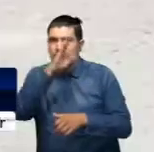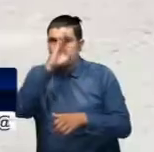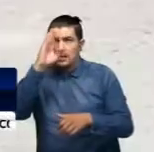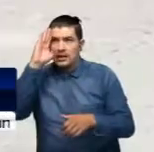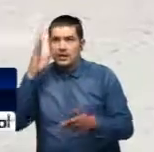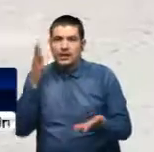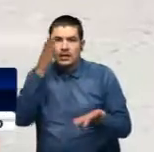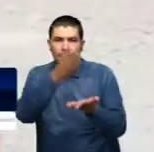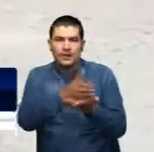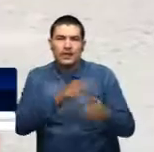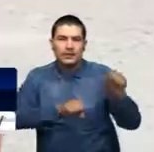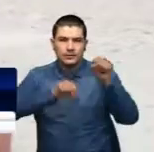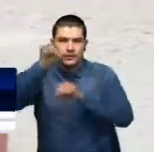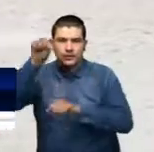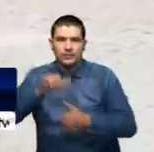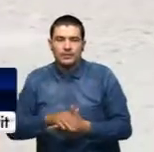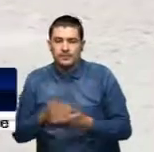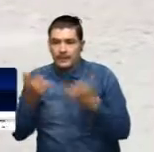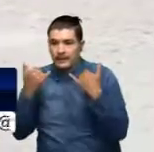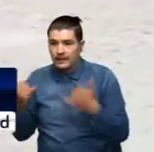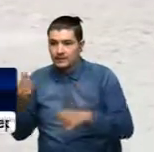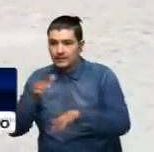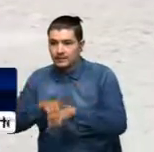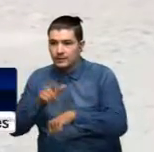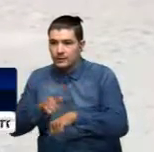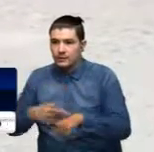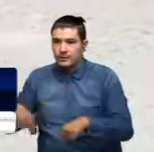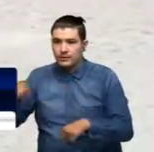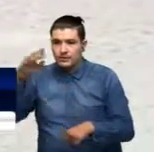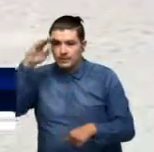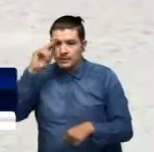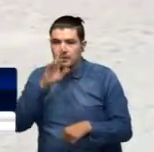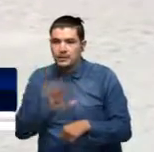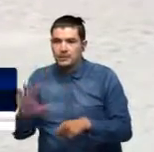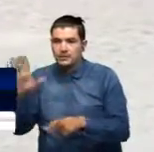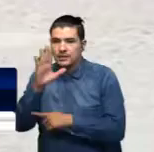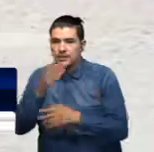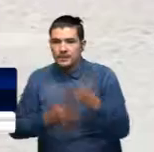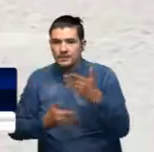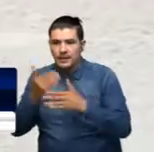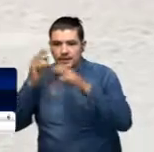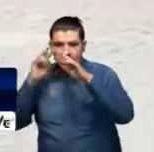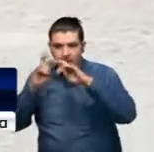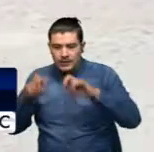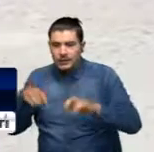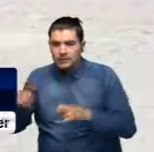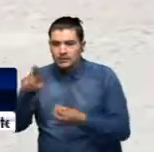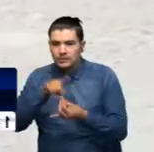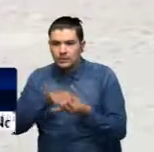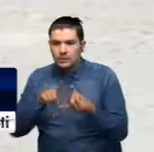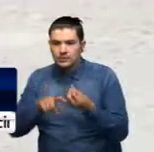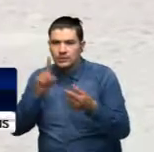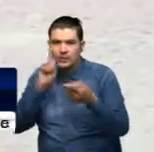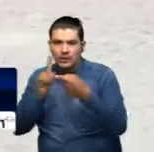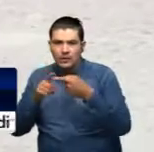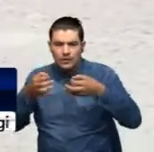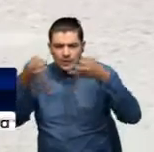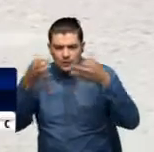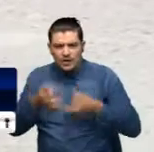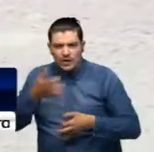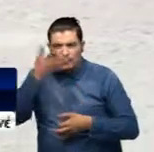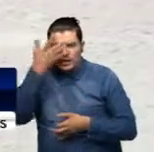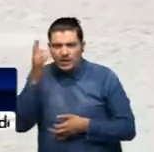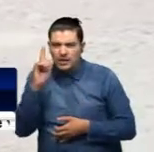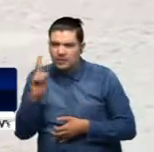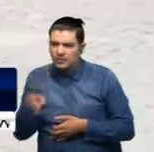Socorro. En este momento las autoridades competentes investigan el caso con el fin de dar con las reales causas que generaron este